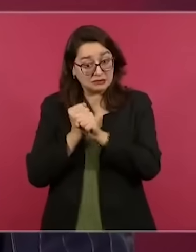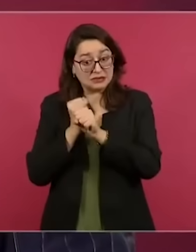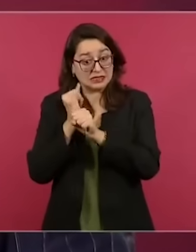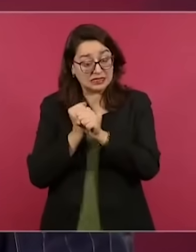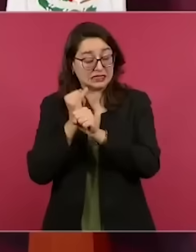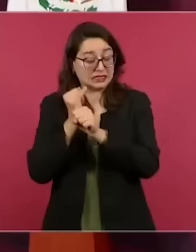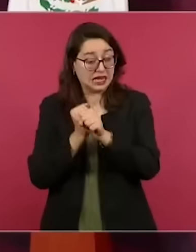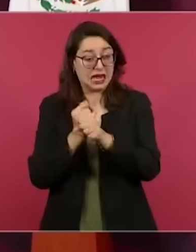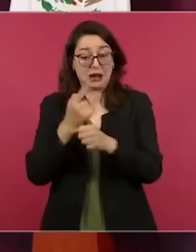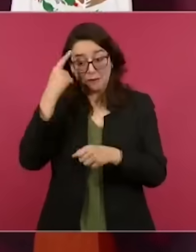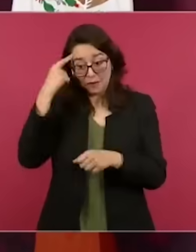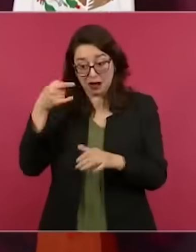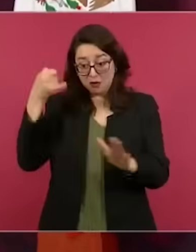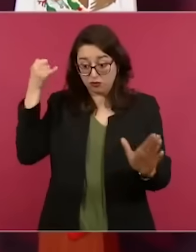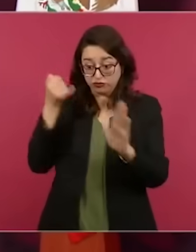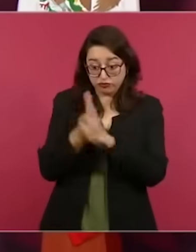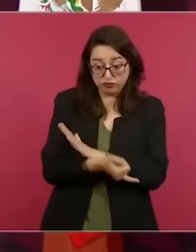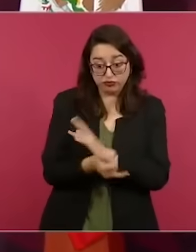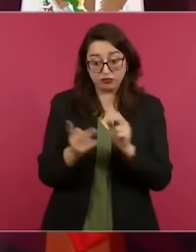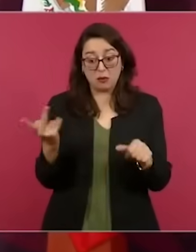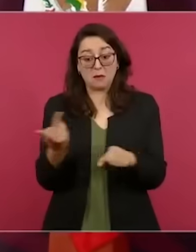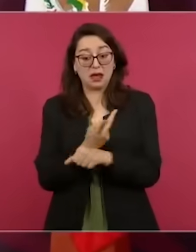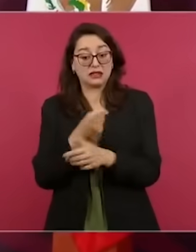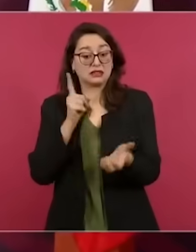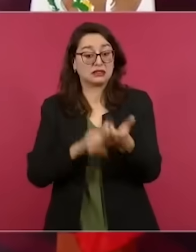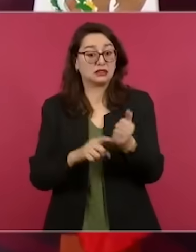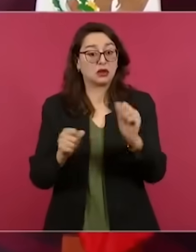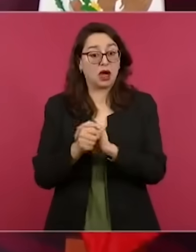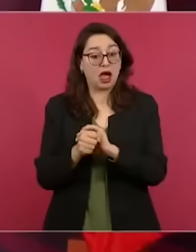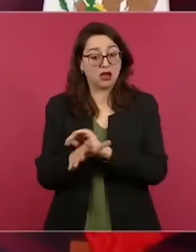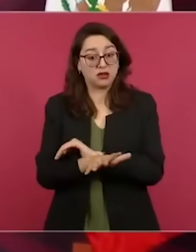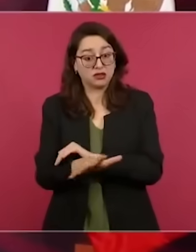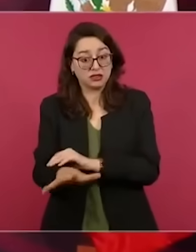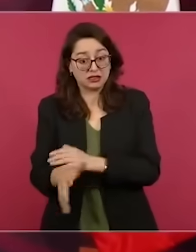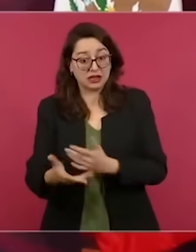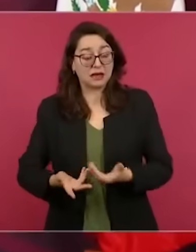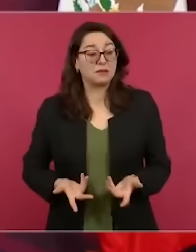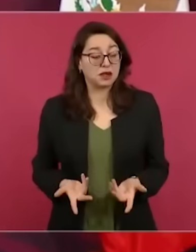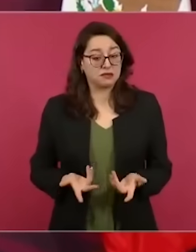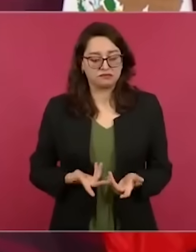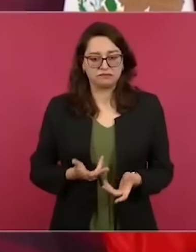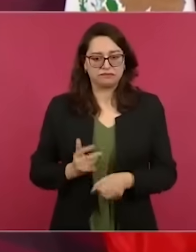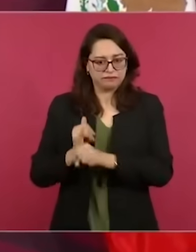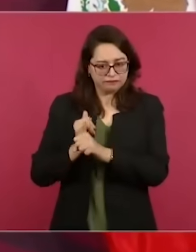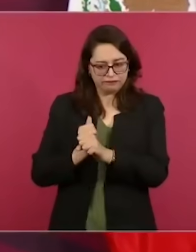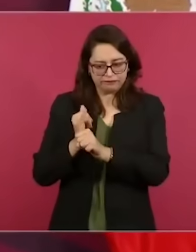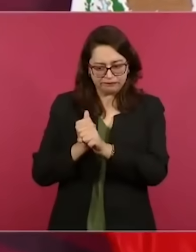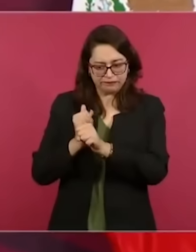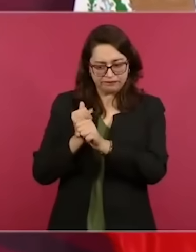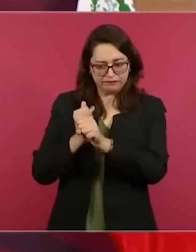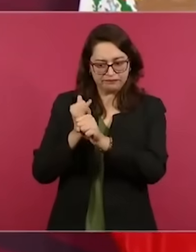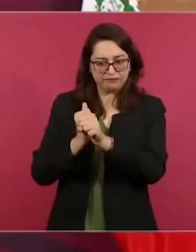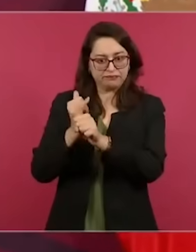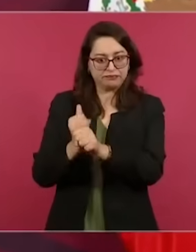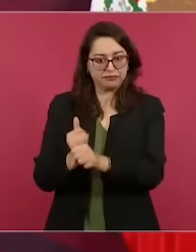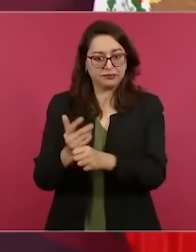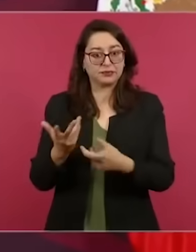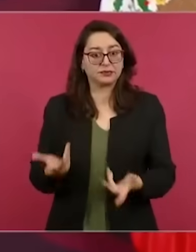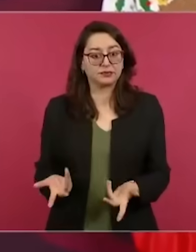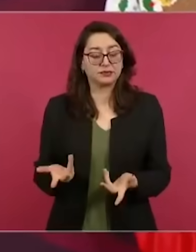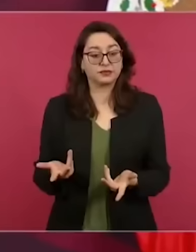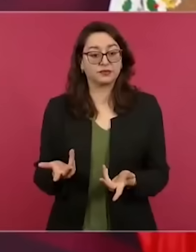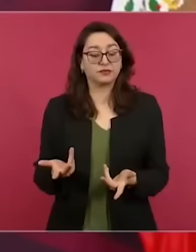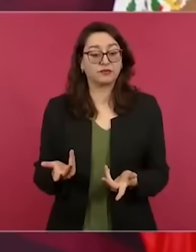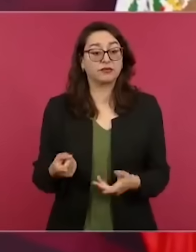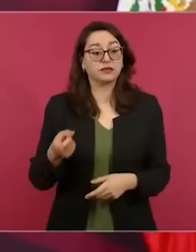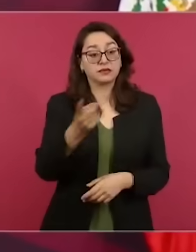Lamentable caso de Ayotzinapa. Hoy vamos a entregar, porque ellos no quisieron recibir el